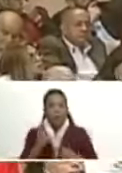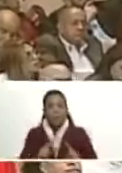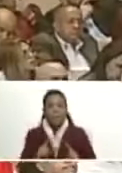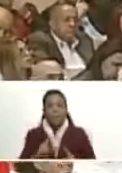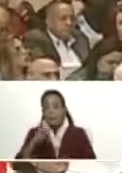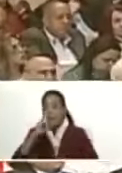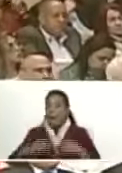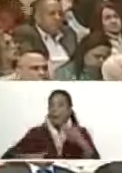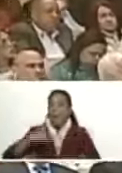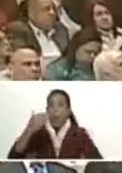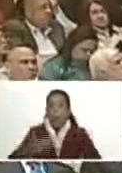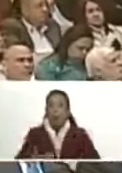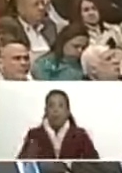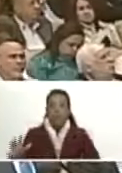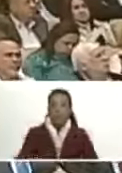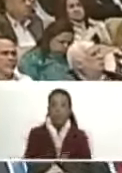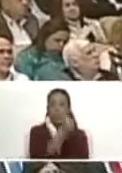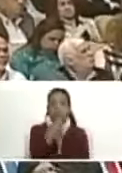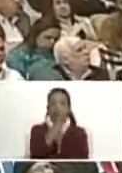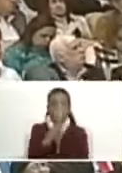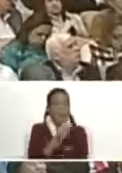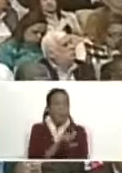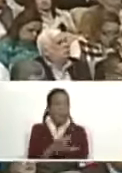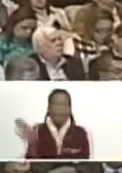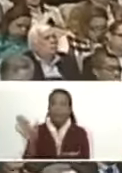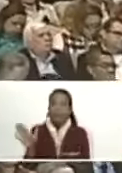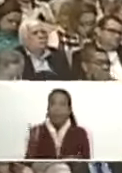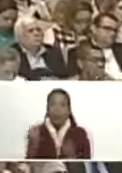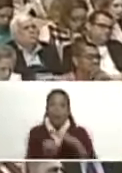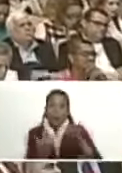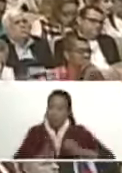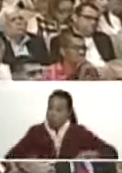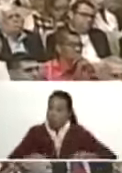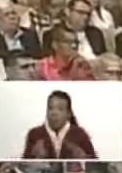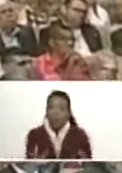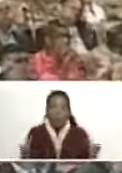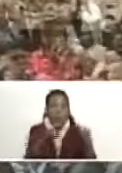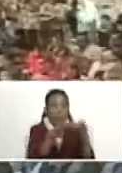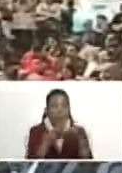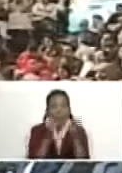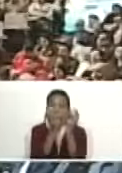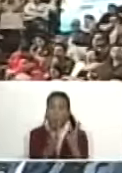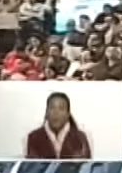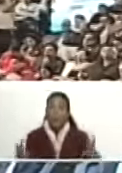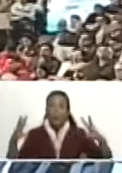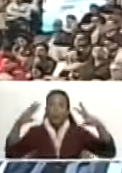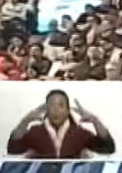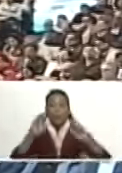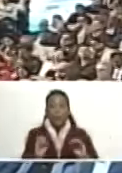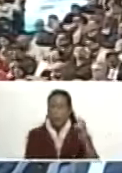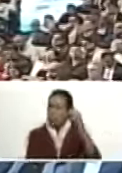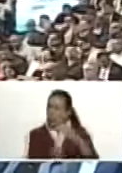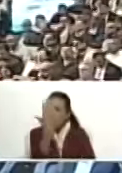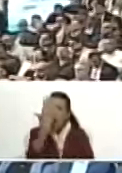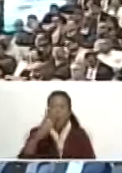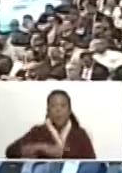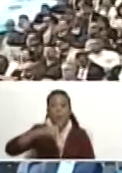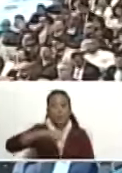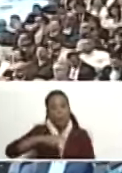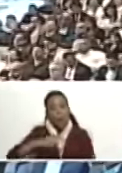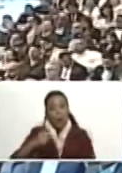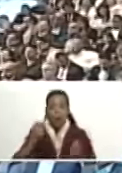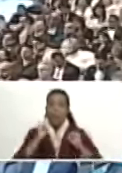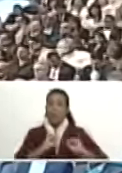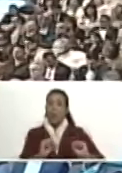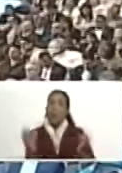gran proceso de descolonización. Nuevas instituciones como la Organización de Naciones Unidas surgen para impedir